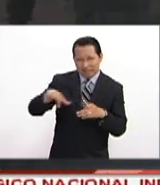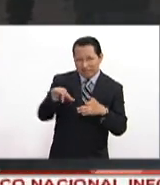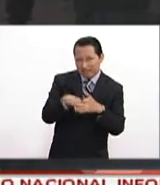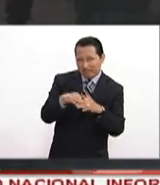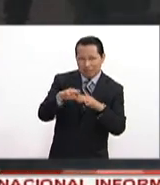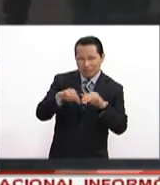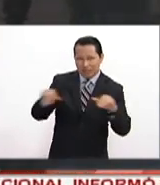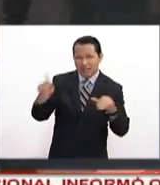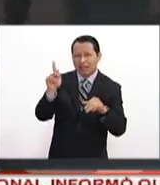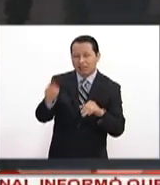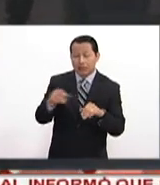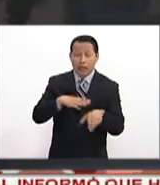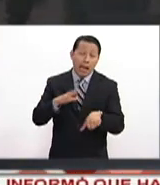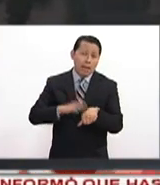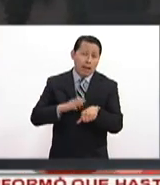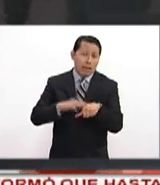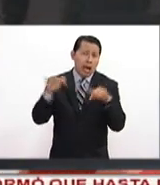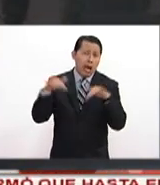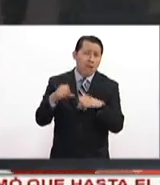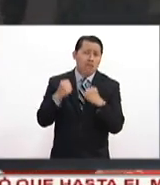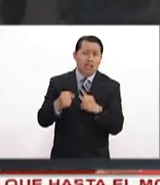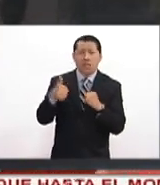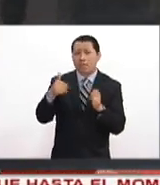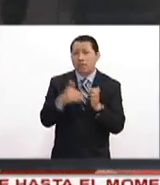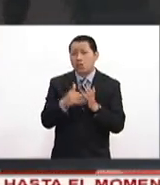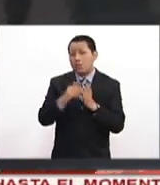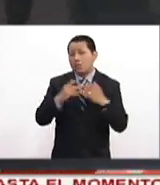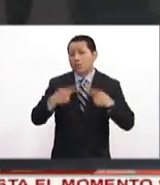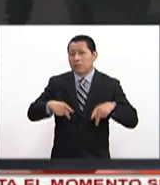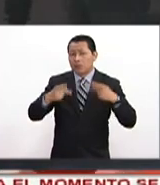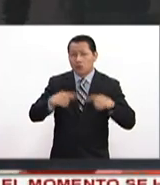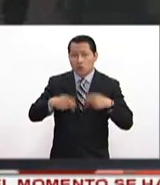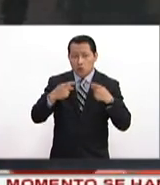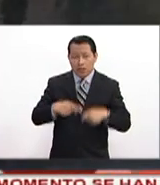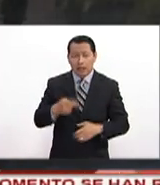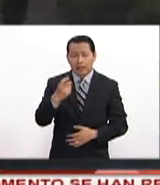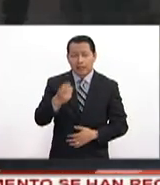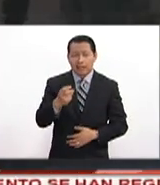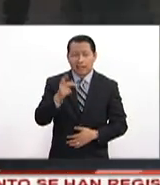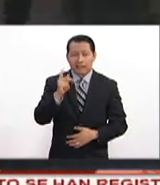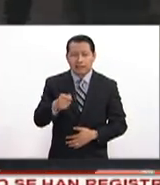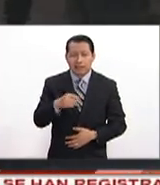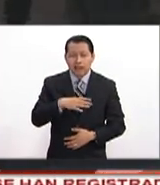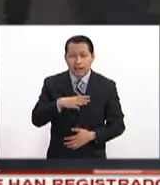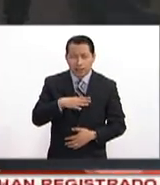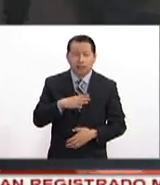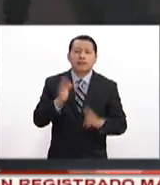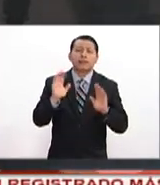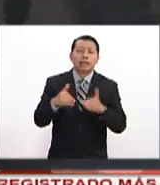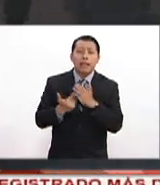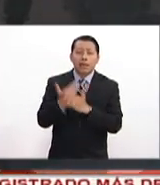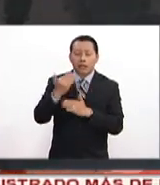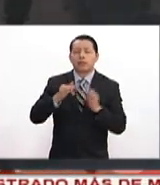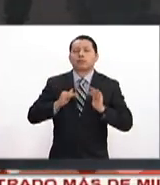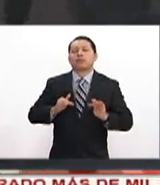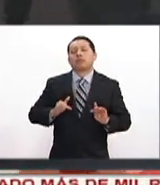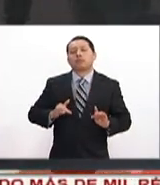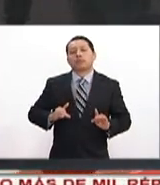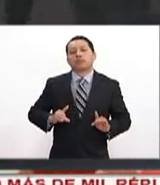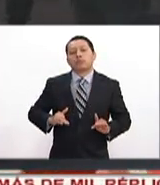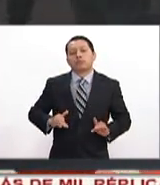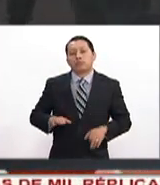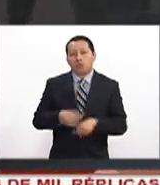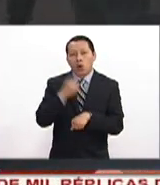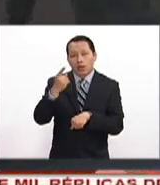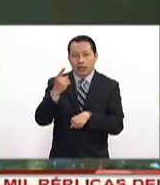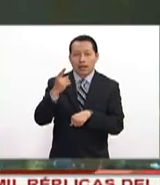la costa este, los más poblados del estado con unos 6 millones de habitantes, los residentes respiraban con alivio esta mañana en primera instancia al no sufrir